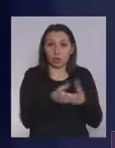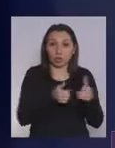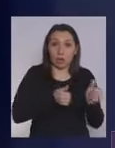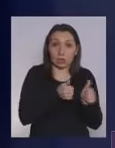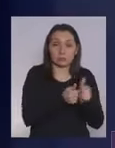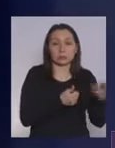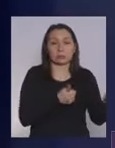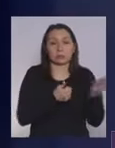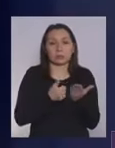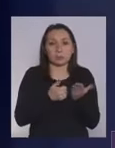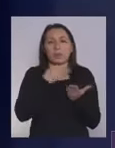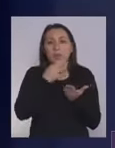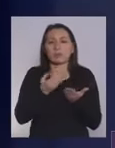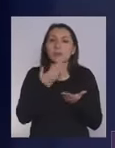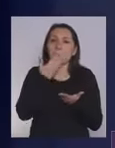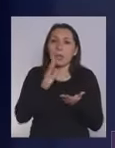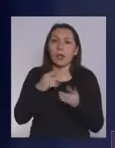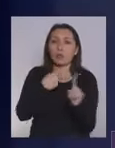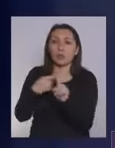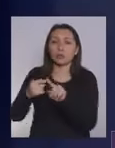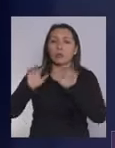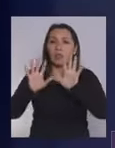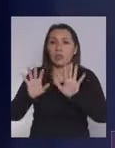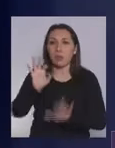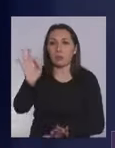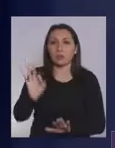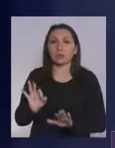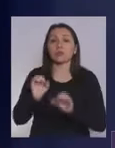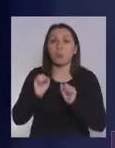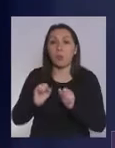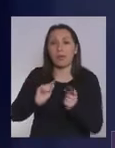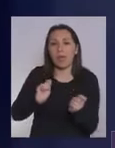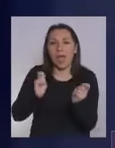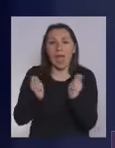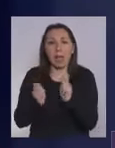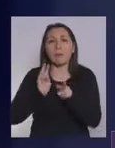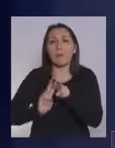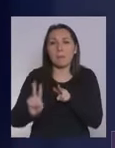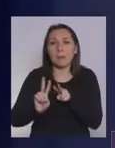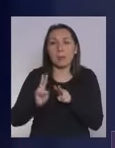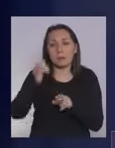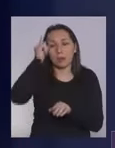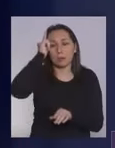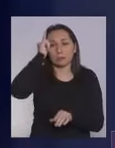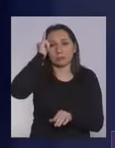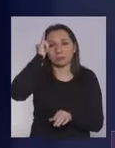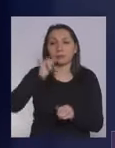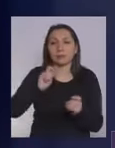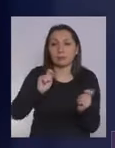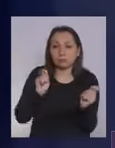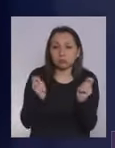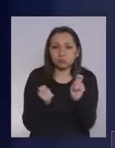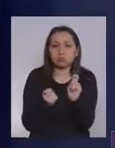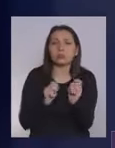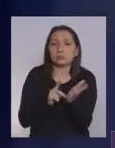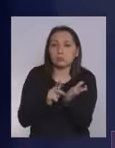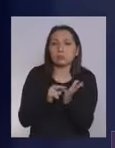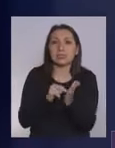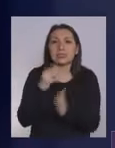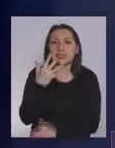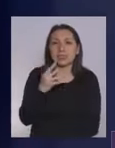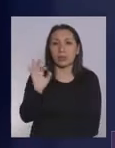asesor de tener de una positividad de 10 por ciento para pasar la preparación perdón a transición un 5